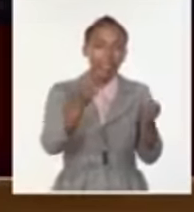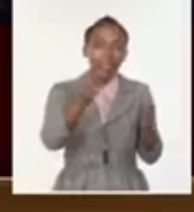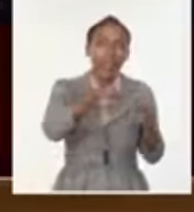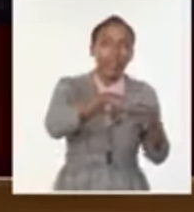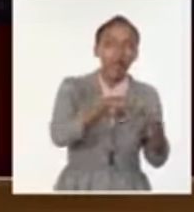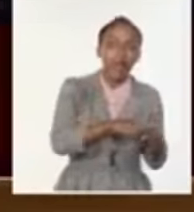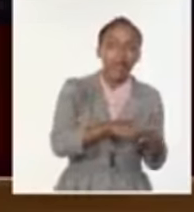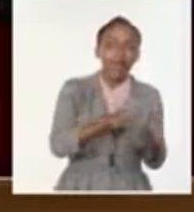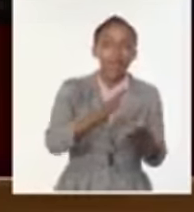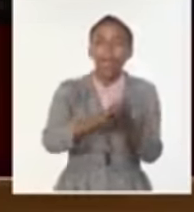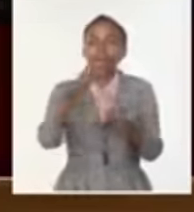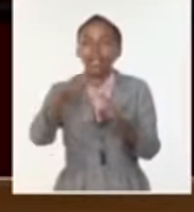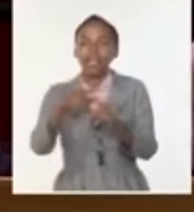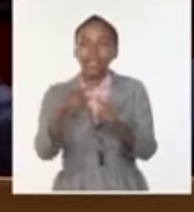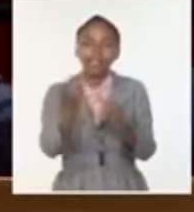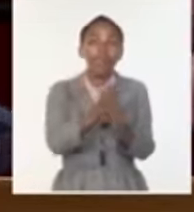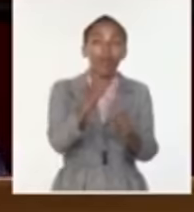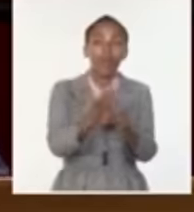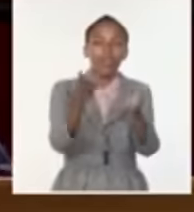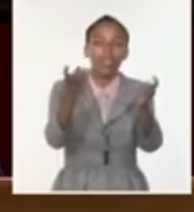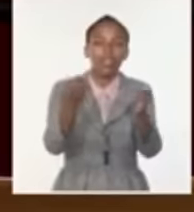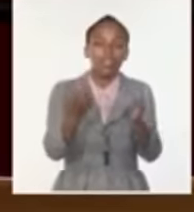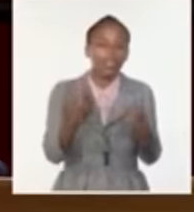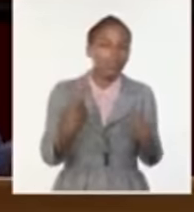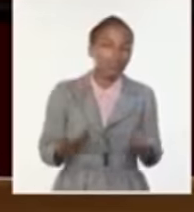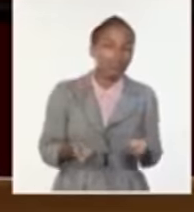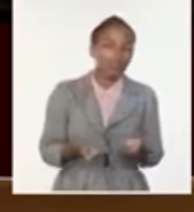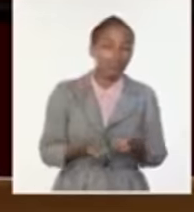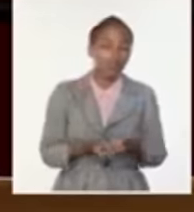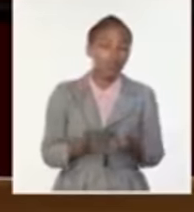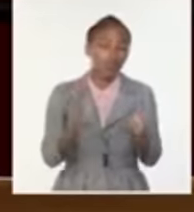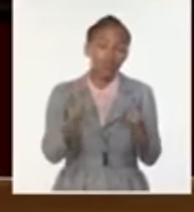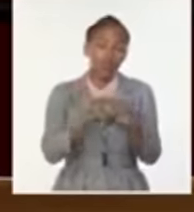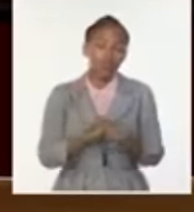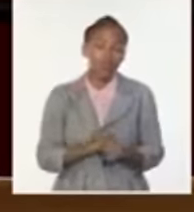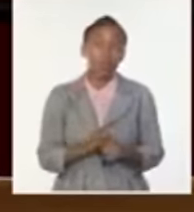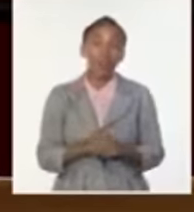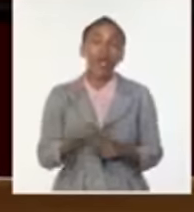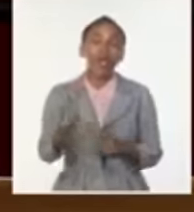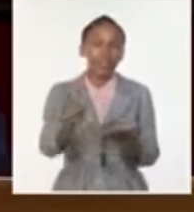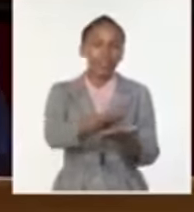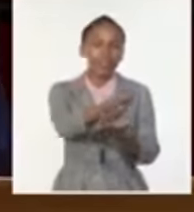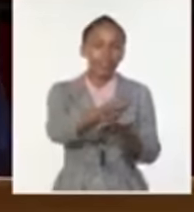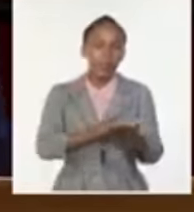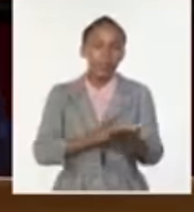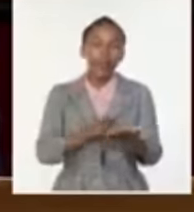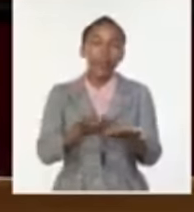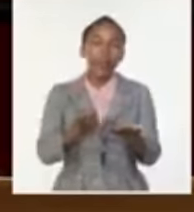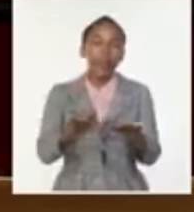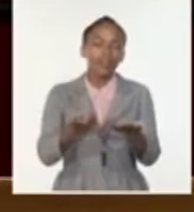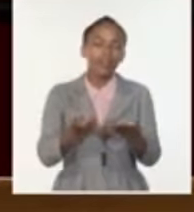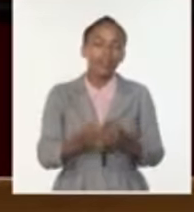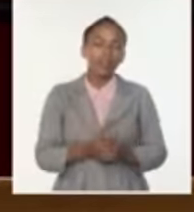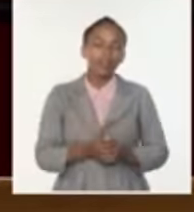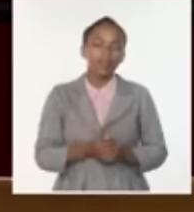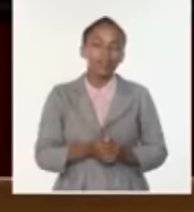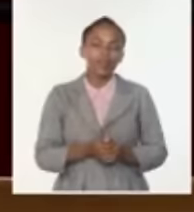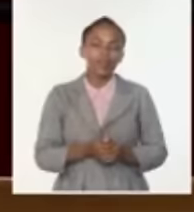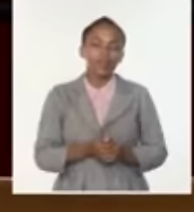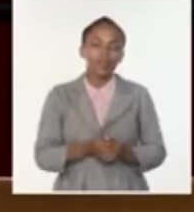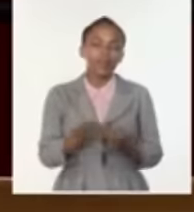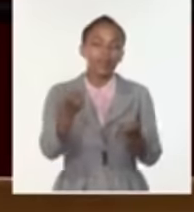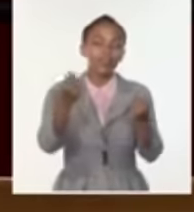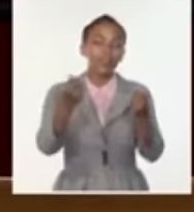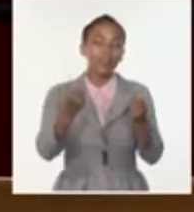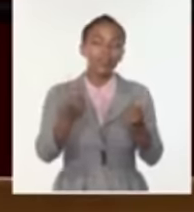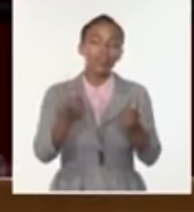cuánto tiene. Ya con este mecanismo sí va a haber un sistema que, con unas nóminas que tributan toda la contabilidad en el